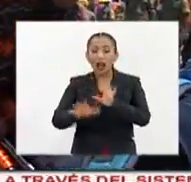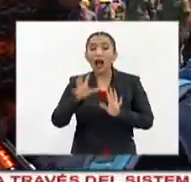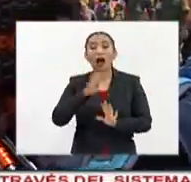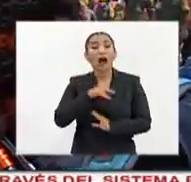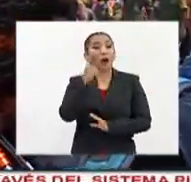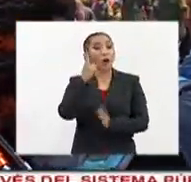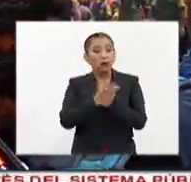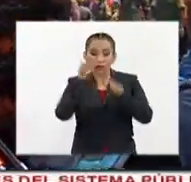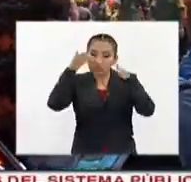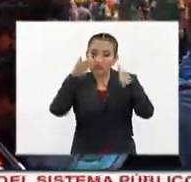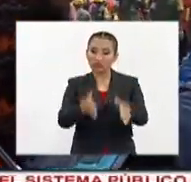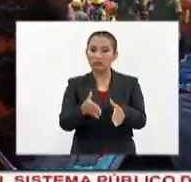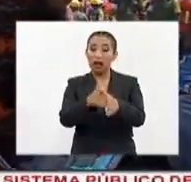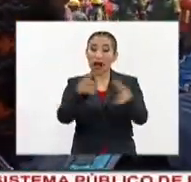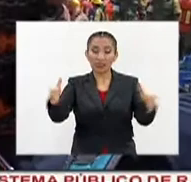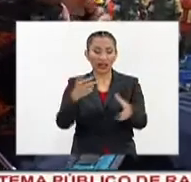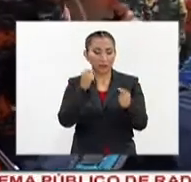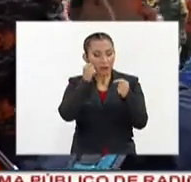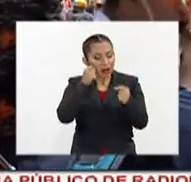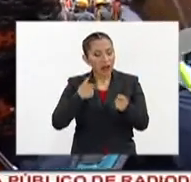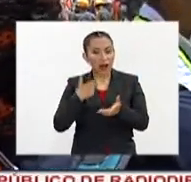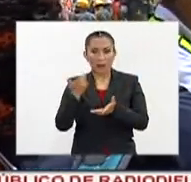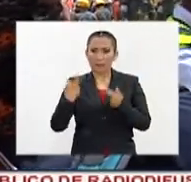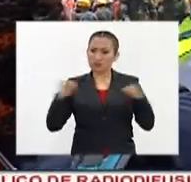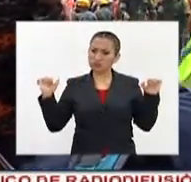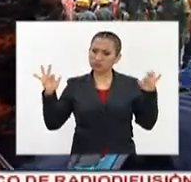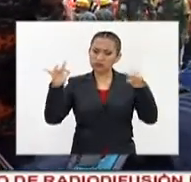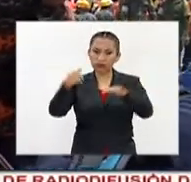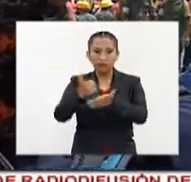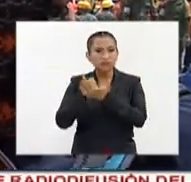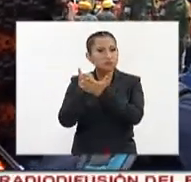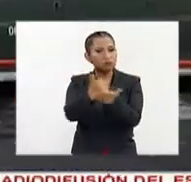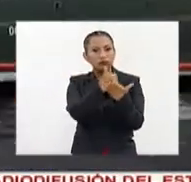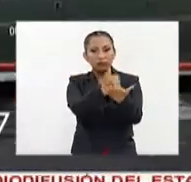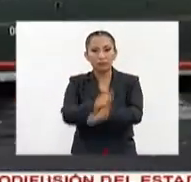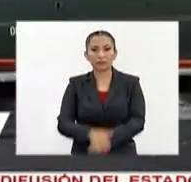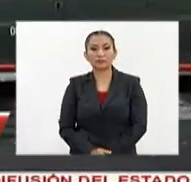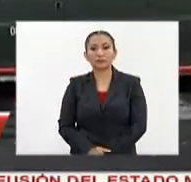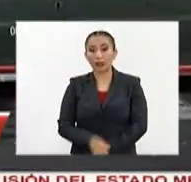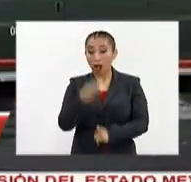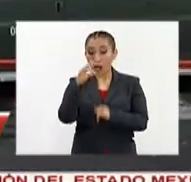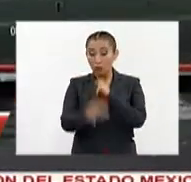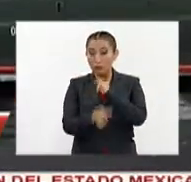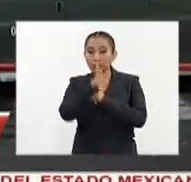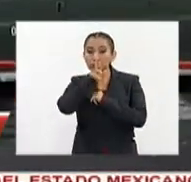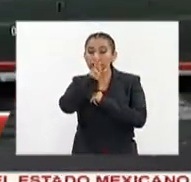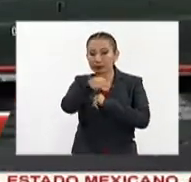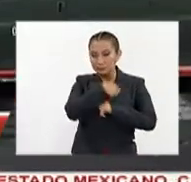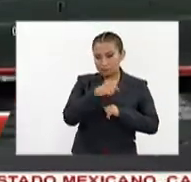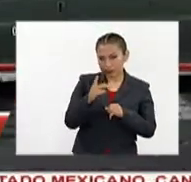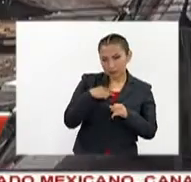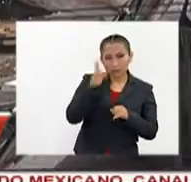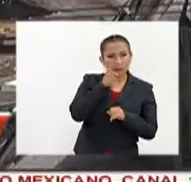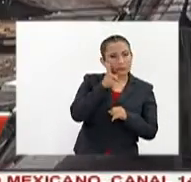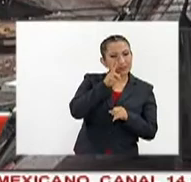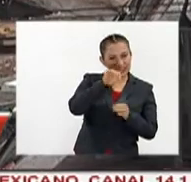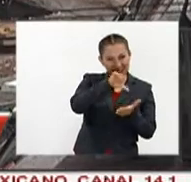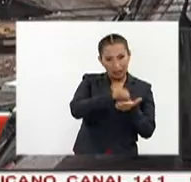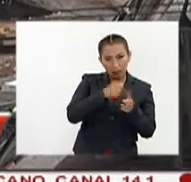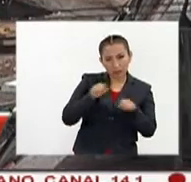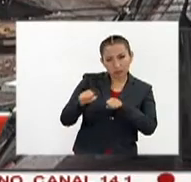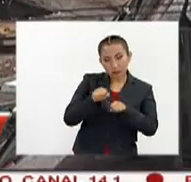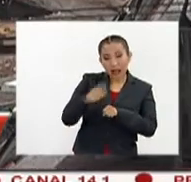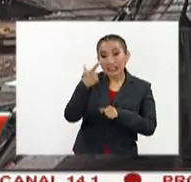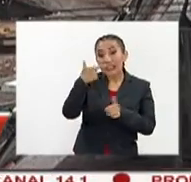hay problema grande para nosotros, ¿no? La gente se desbordó en ayuda a las calles. En su último reporte, el Sismológico Nacional señaló que van